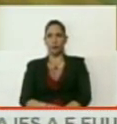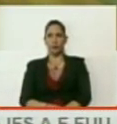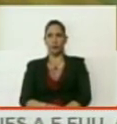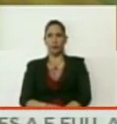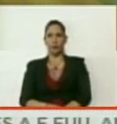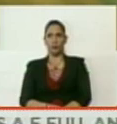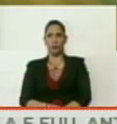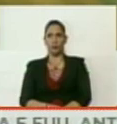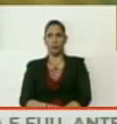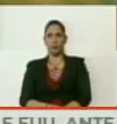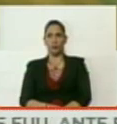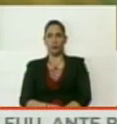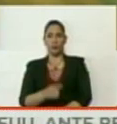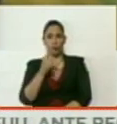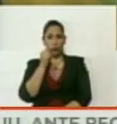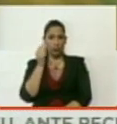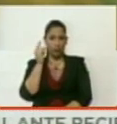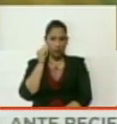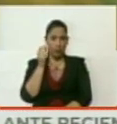señores periodistas, señoras periodistas,